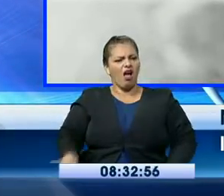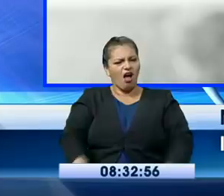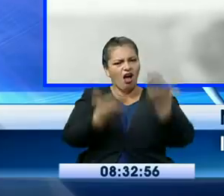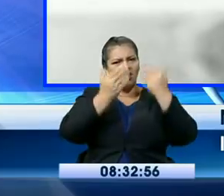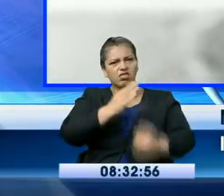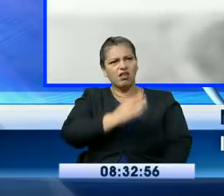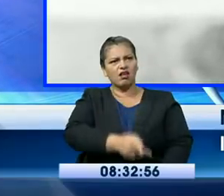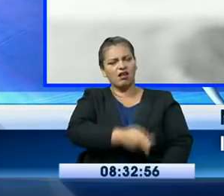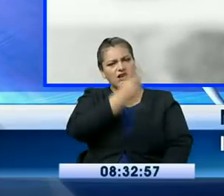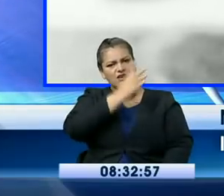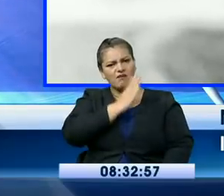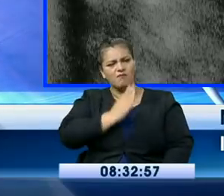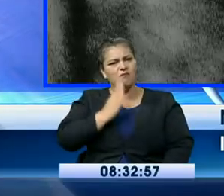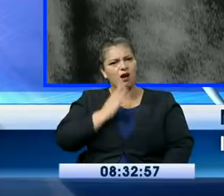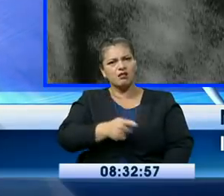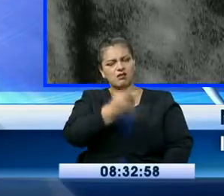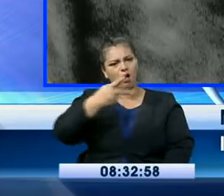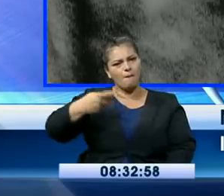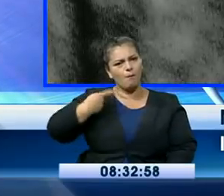o pagando